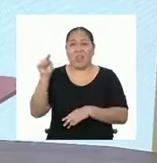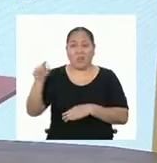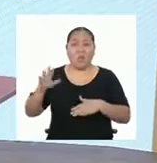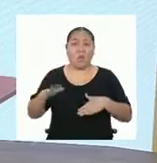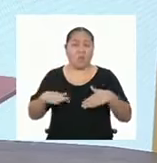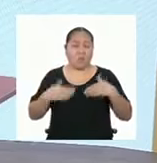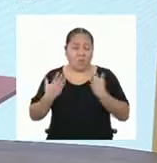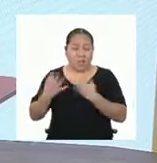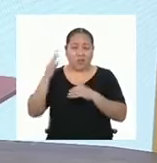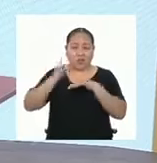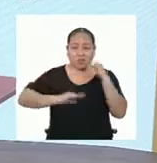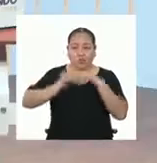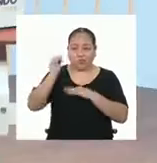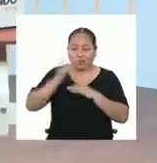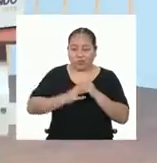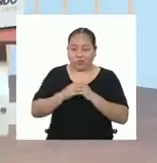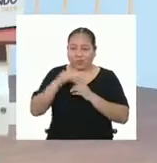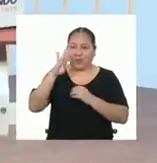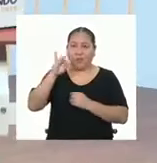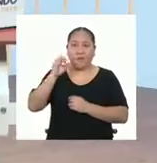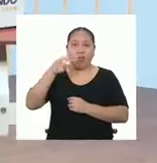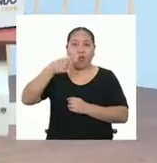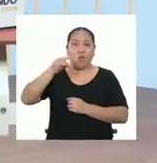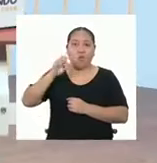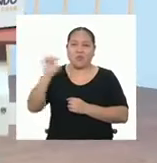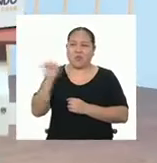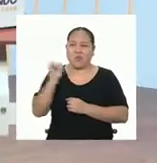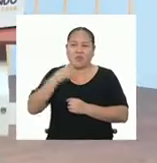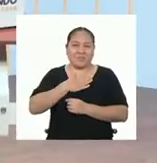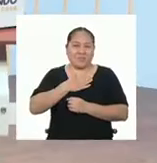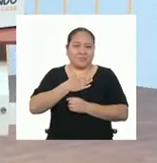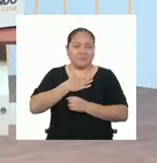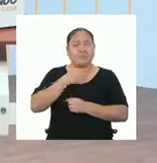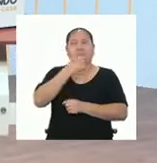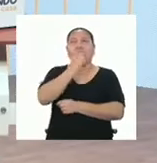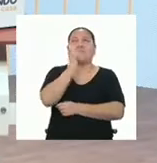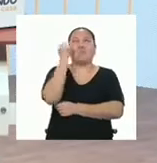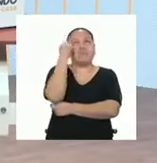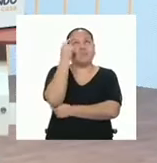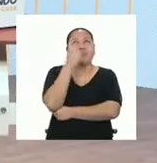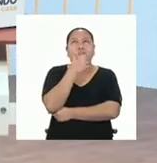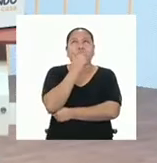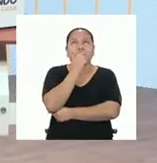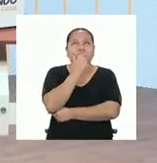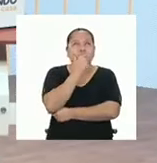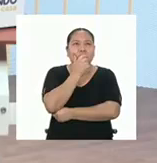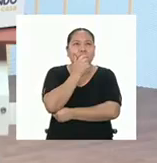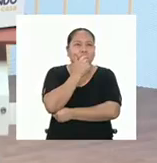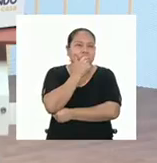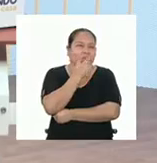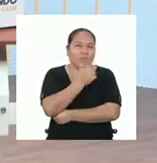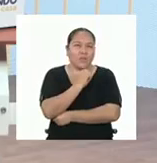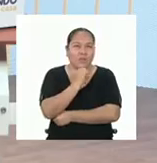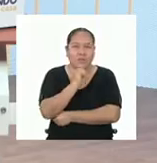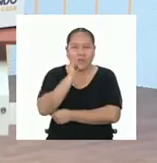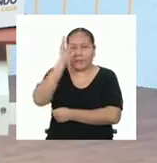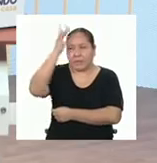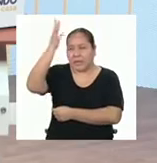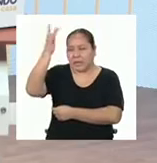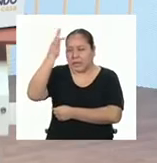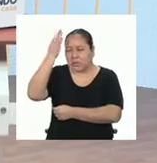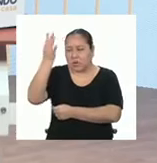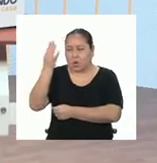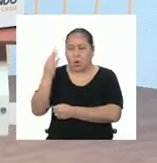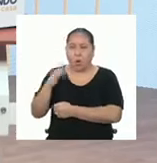bioguerto igualitito al mío Ahora que me pongo a pensar ¡Qué falta de imaginación, no! Cualquiera hace algo